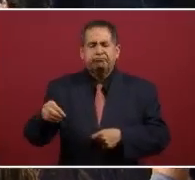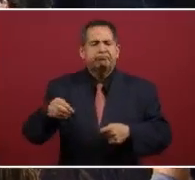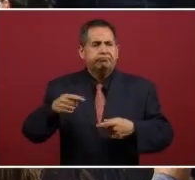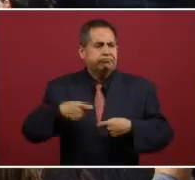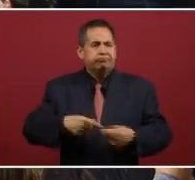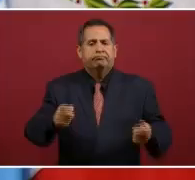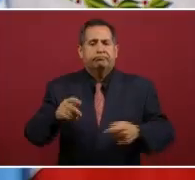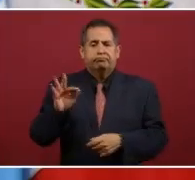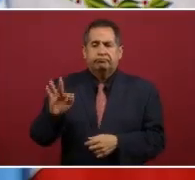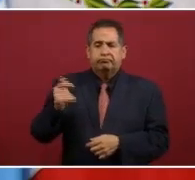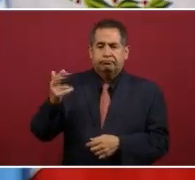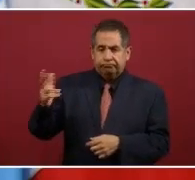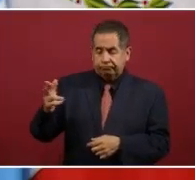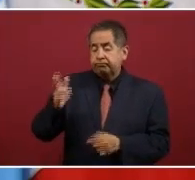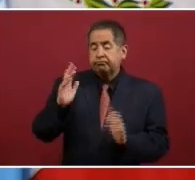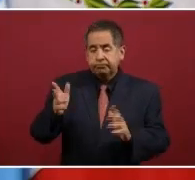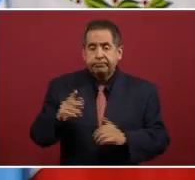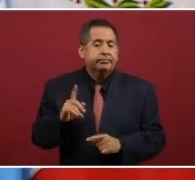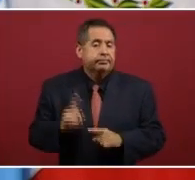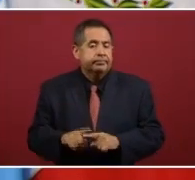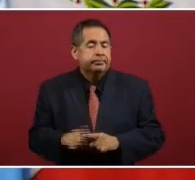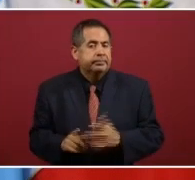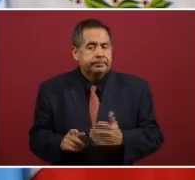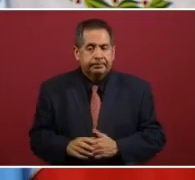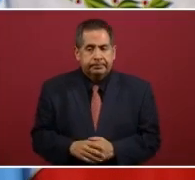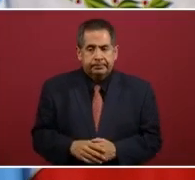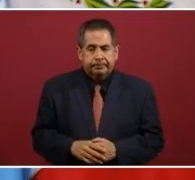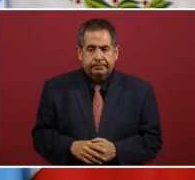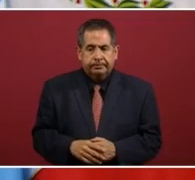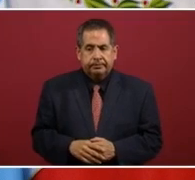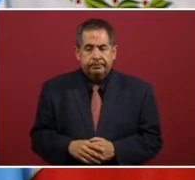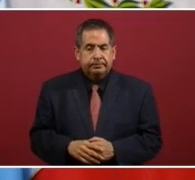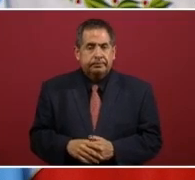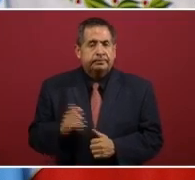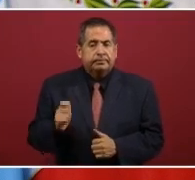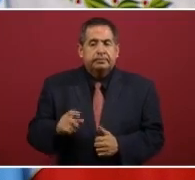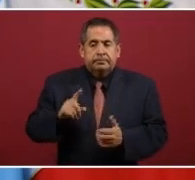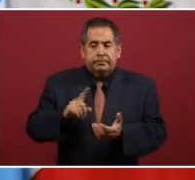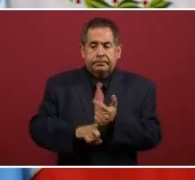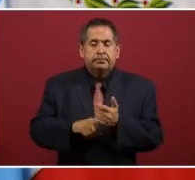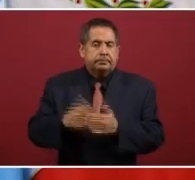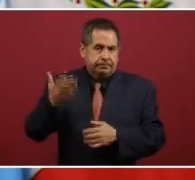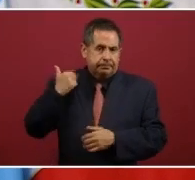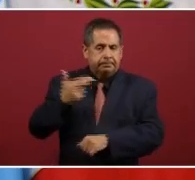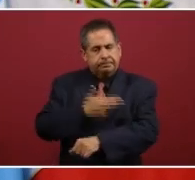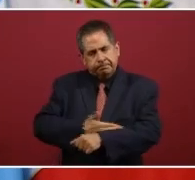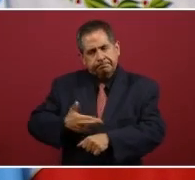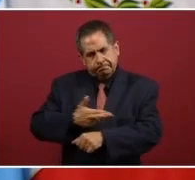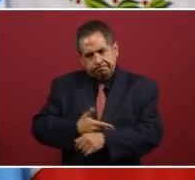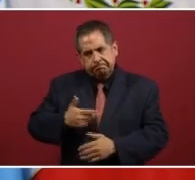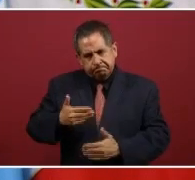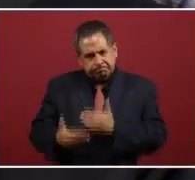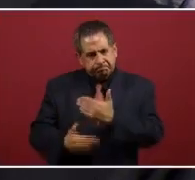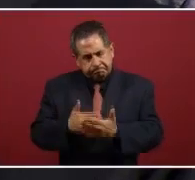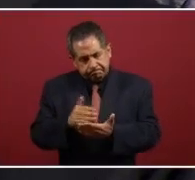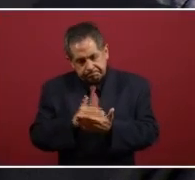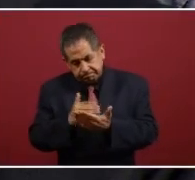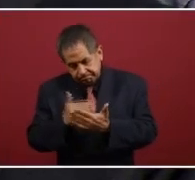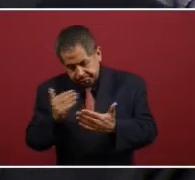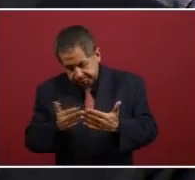Fiscalía General, se trata de asuntos que estaban en curso.